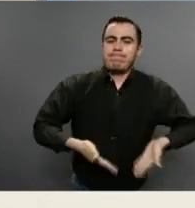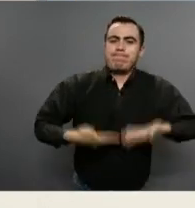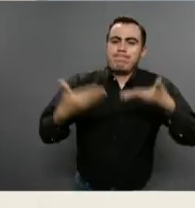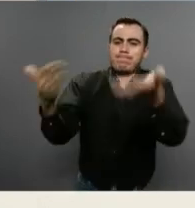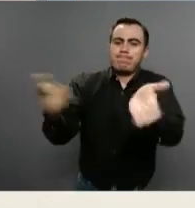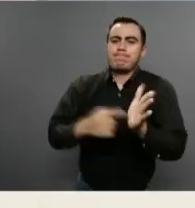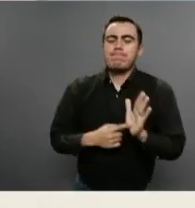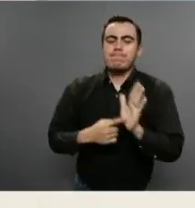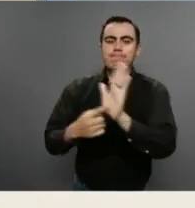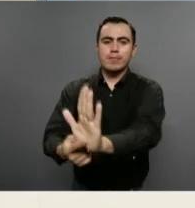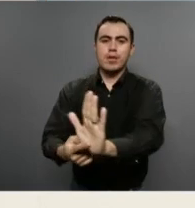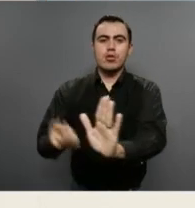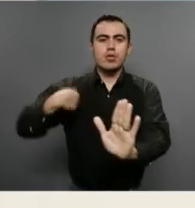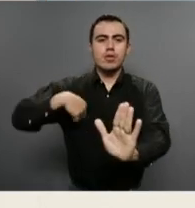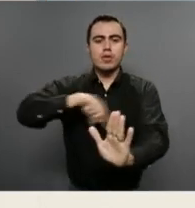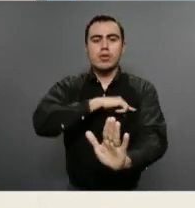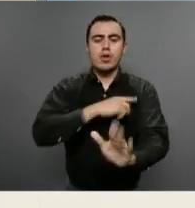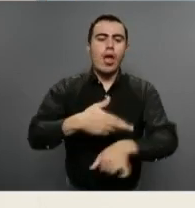es improvisado.